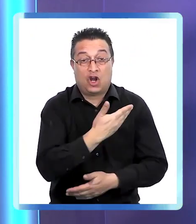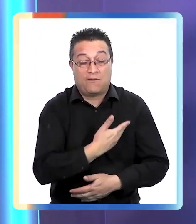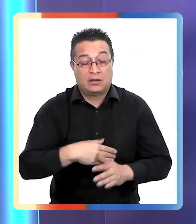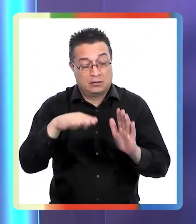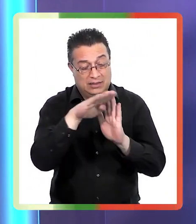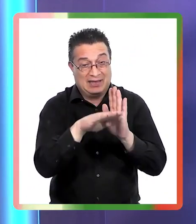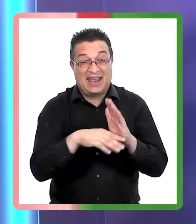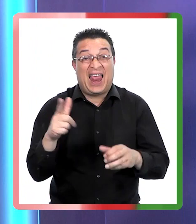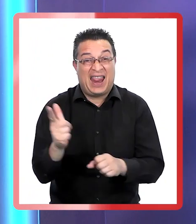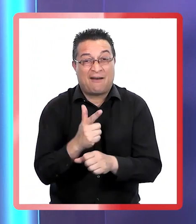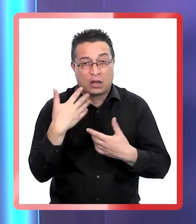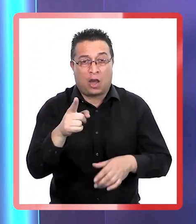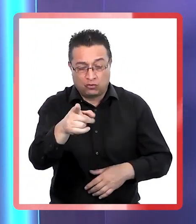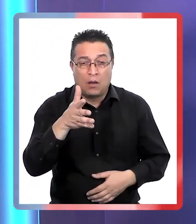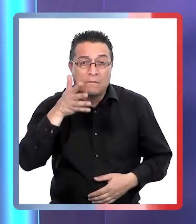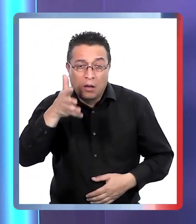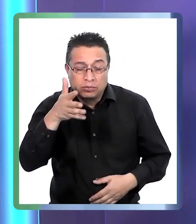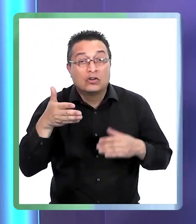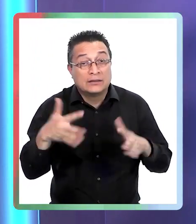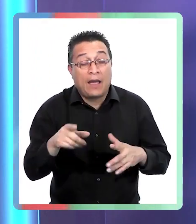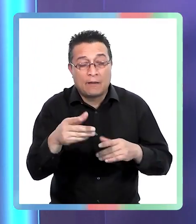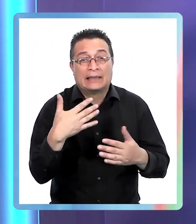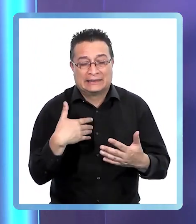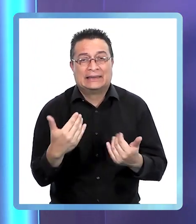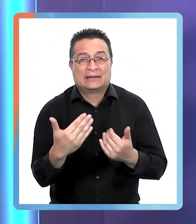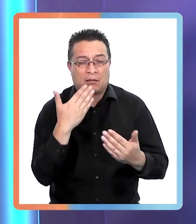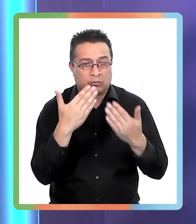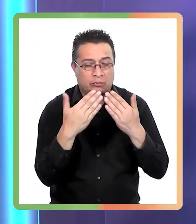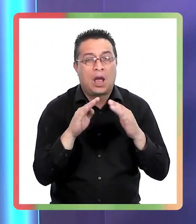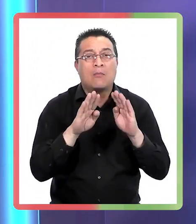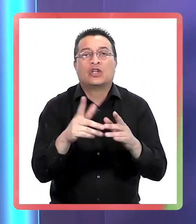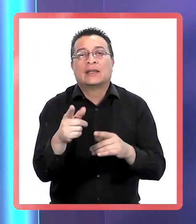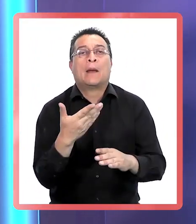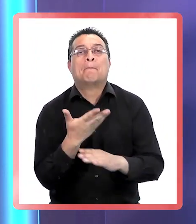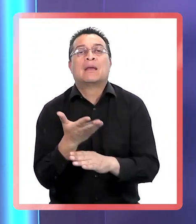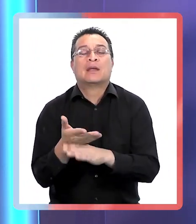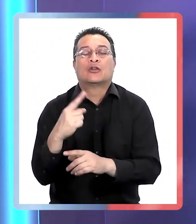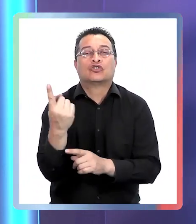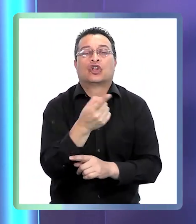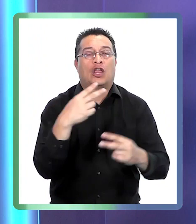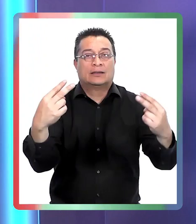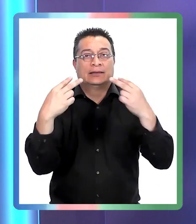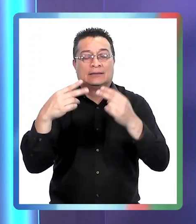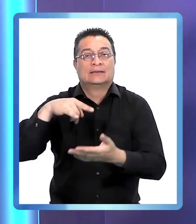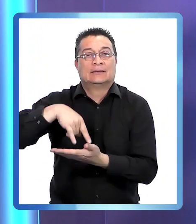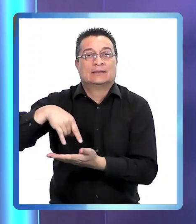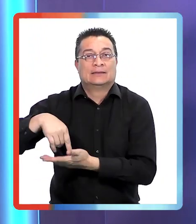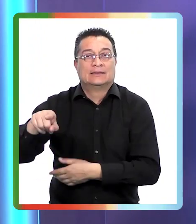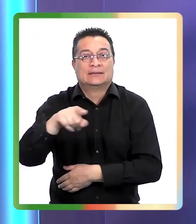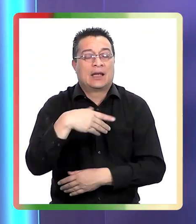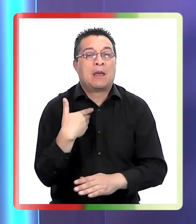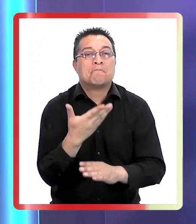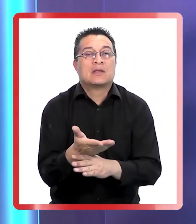agenda laboral, usted ha expuesto ya gran parte de ella, y que necesita conversación y que necesita apoyo. ¿Qué le gustaría pedirle a los parlamentarios que nos están viendo y